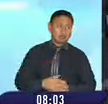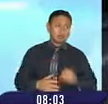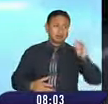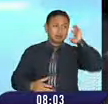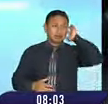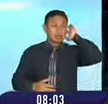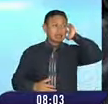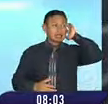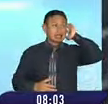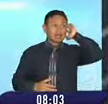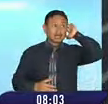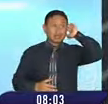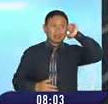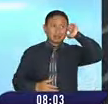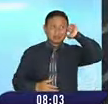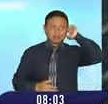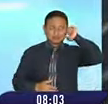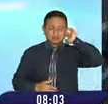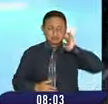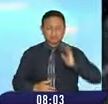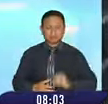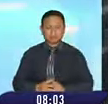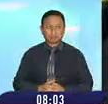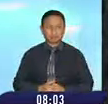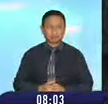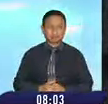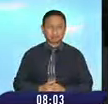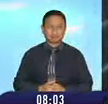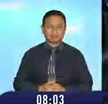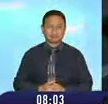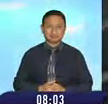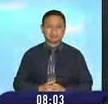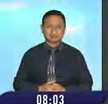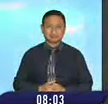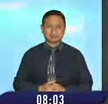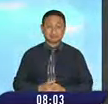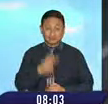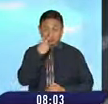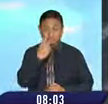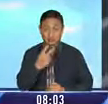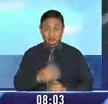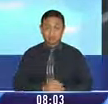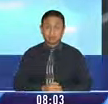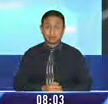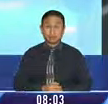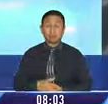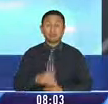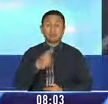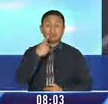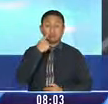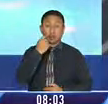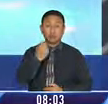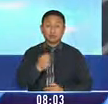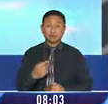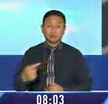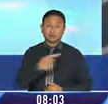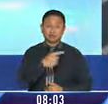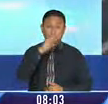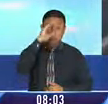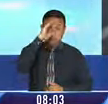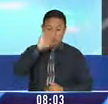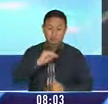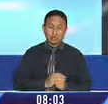Hay empujones. La grabación dura escasos 15 segundos. Mire usted, los hombres en cuestión, según la policía,